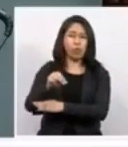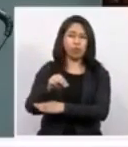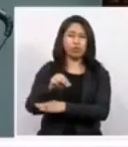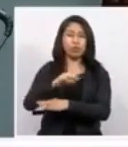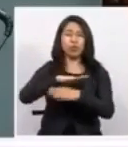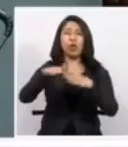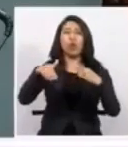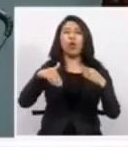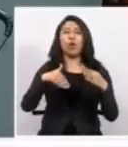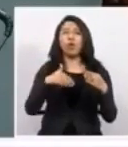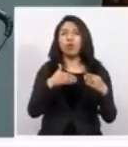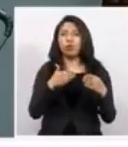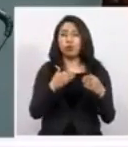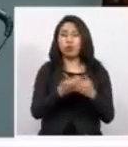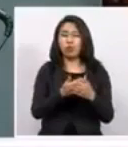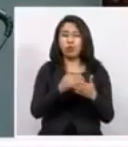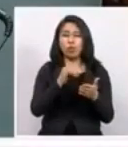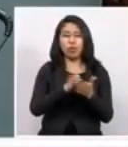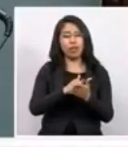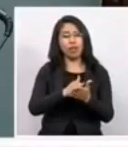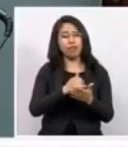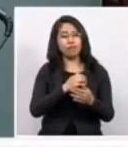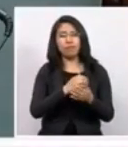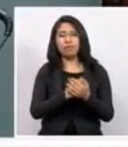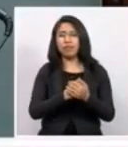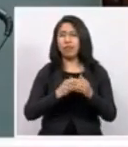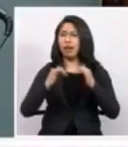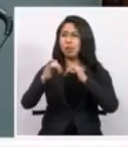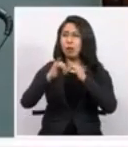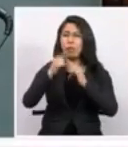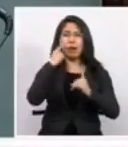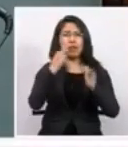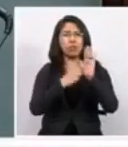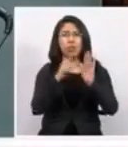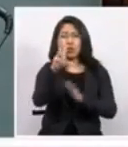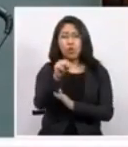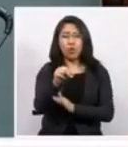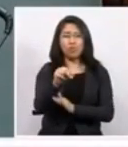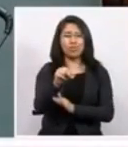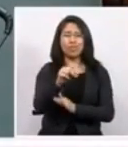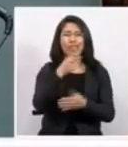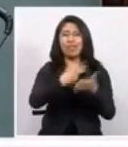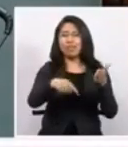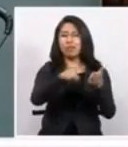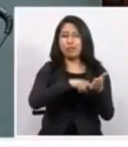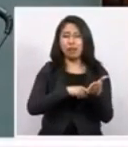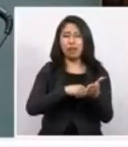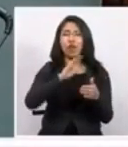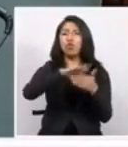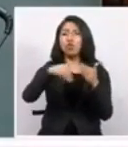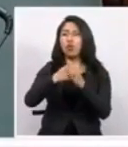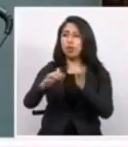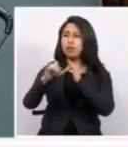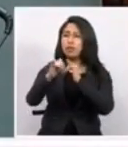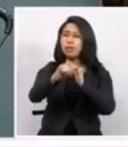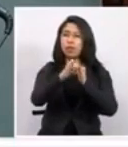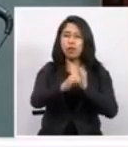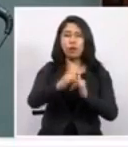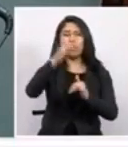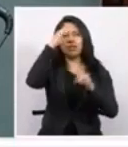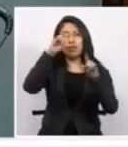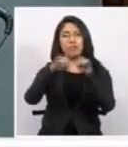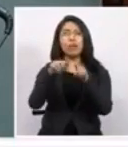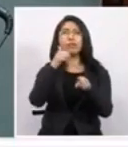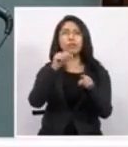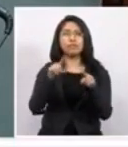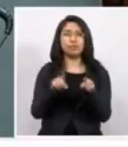aquello que nos impide reconocernos como iguales, como hermanas, como hermanos. En la